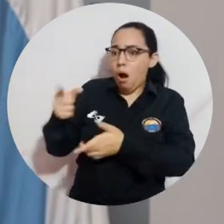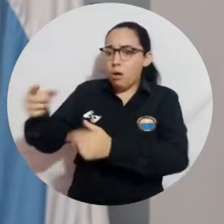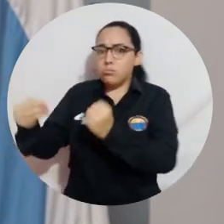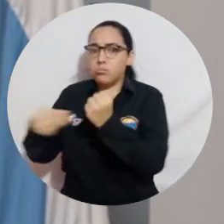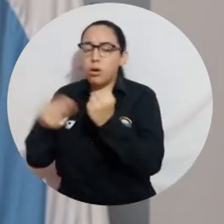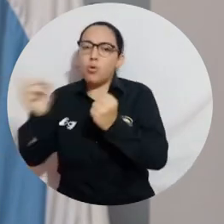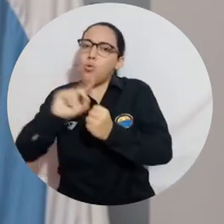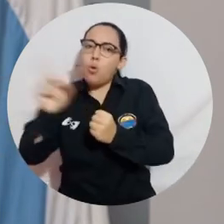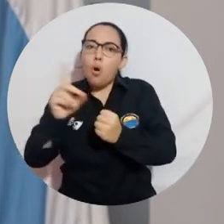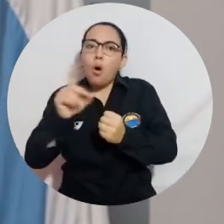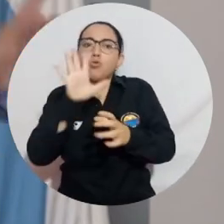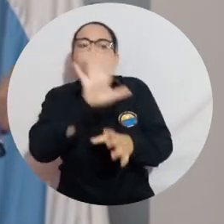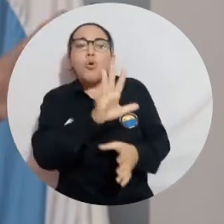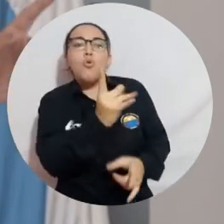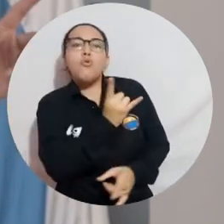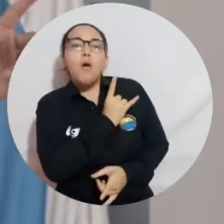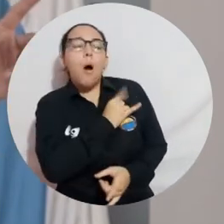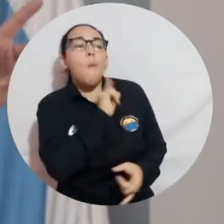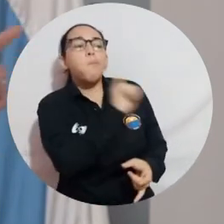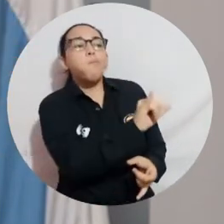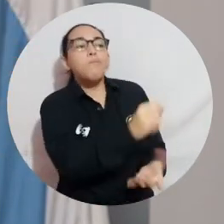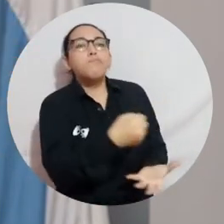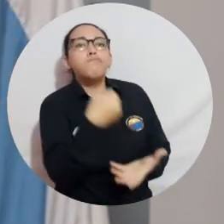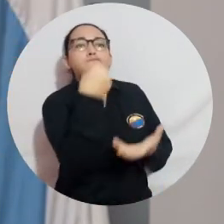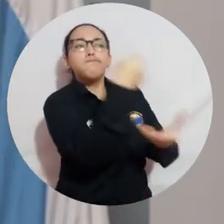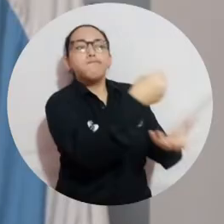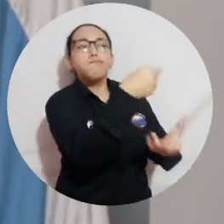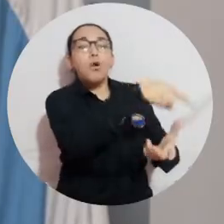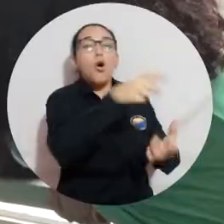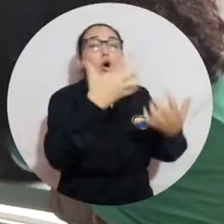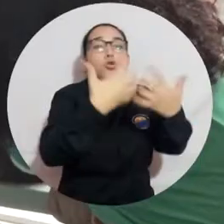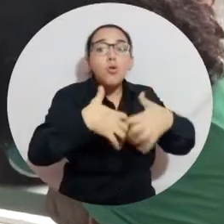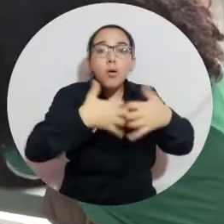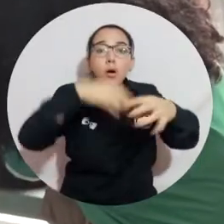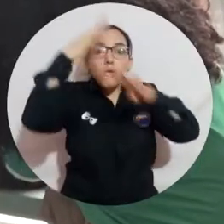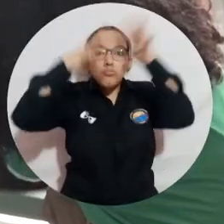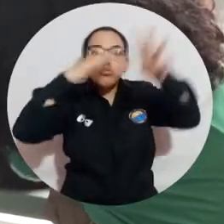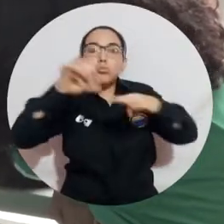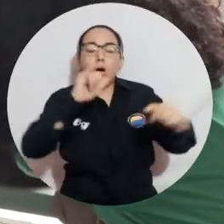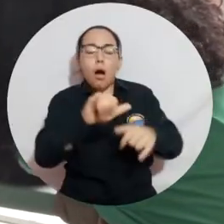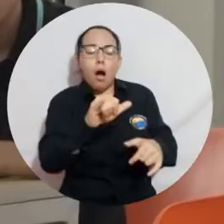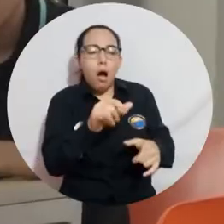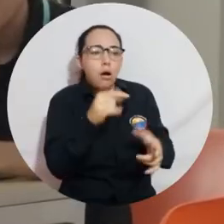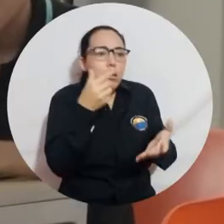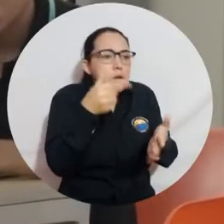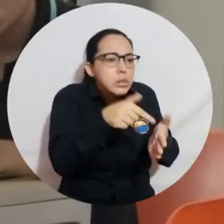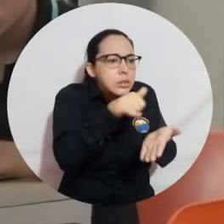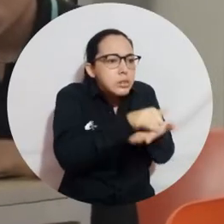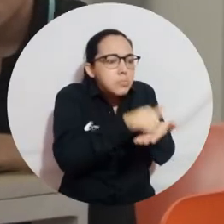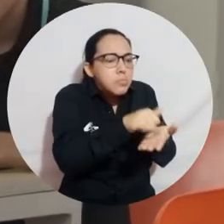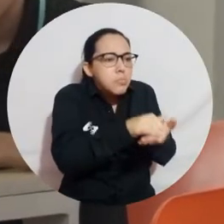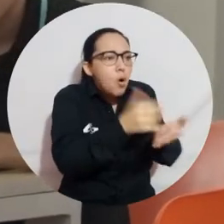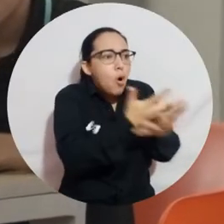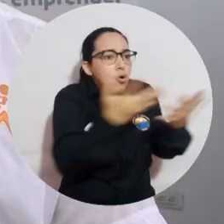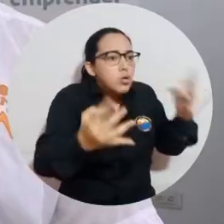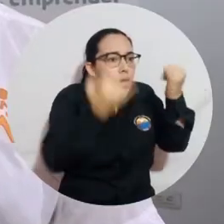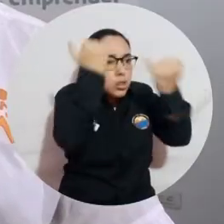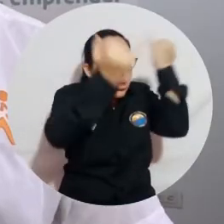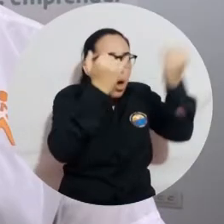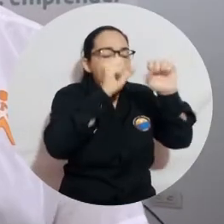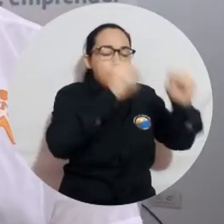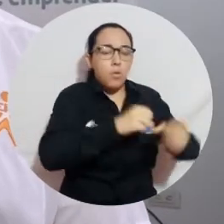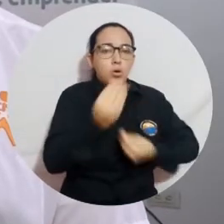de Sena, sino al fondo que vamos a crear en la universidad para que luego otros emprendedores como ustedes recojan esa semilla y esa siembra.